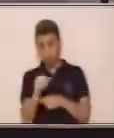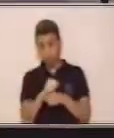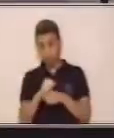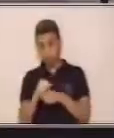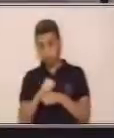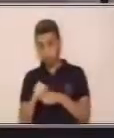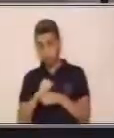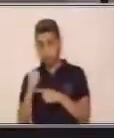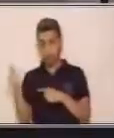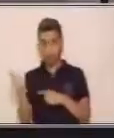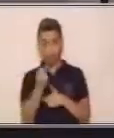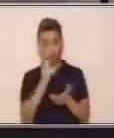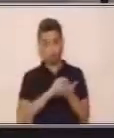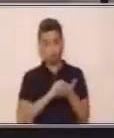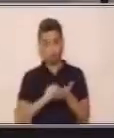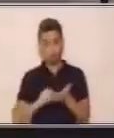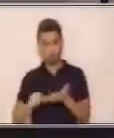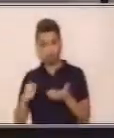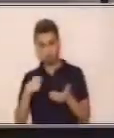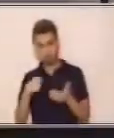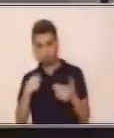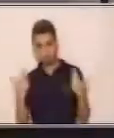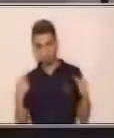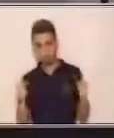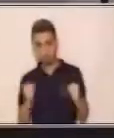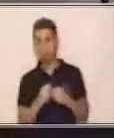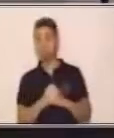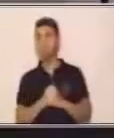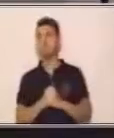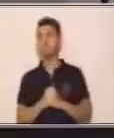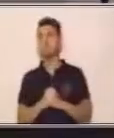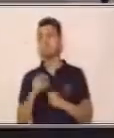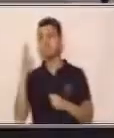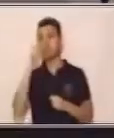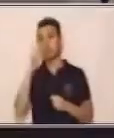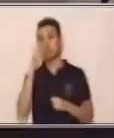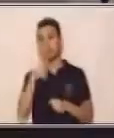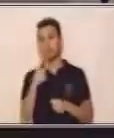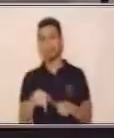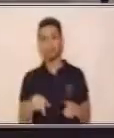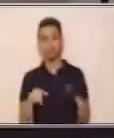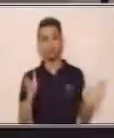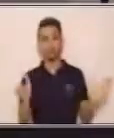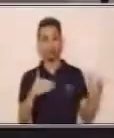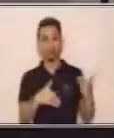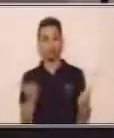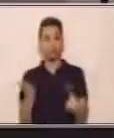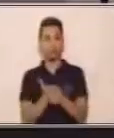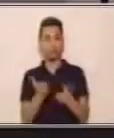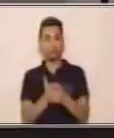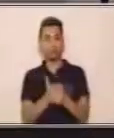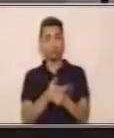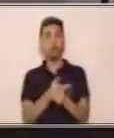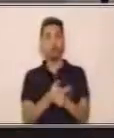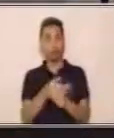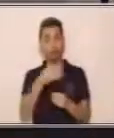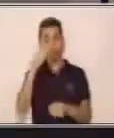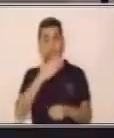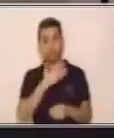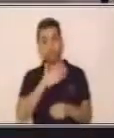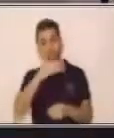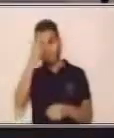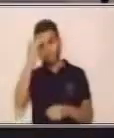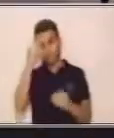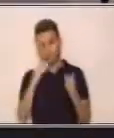revisando todos los apuntes que nosotros hacemos. Bueno, algo bien importante, recuerda, lo tienes que colocar en tu portafolio de Aprendo en